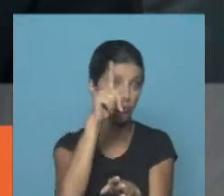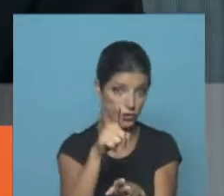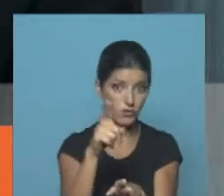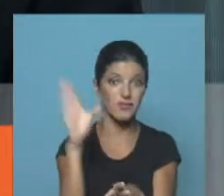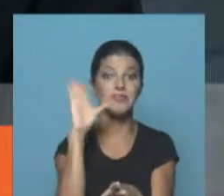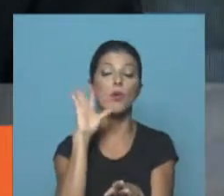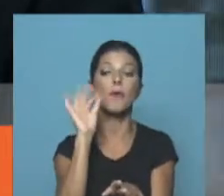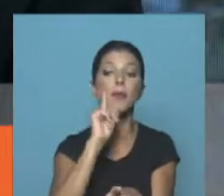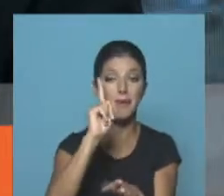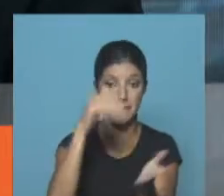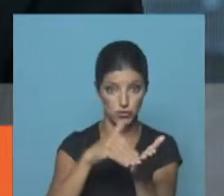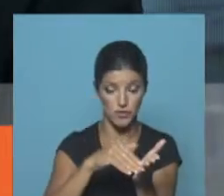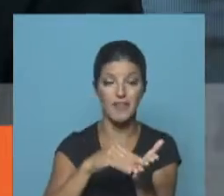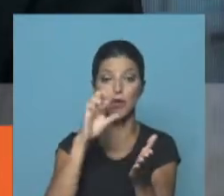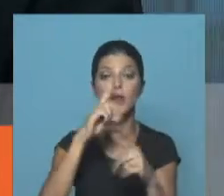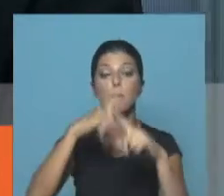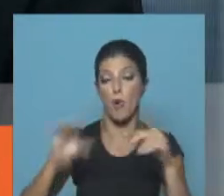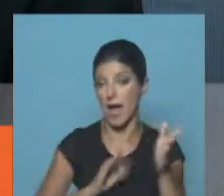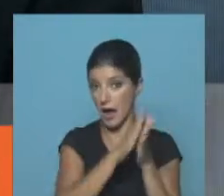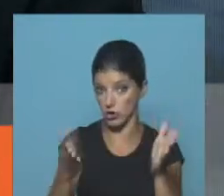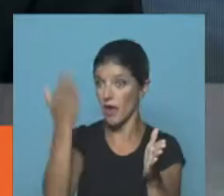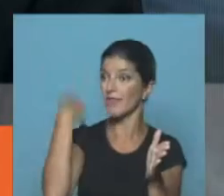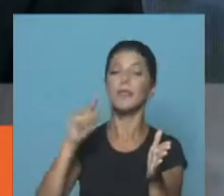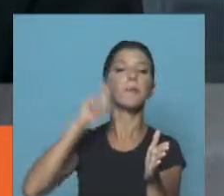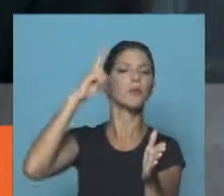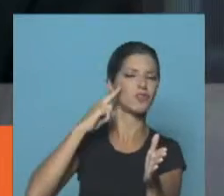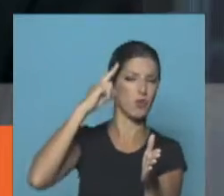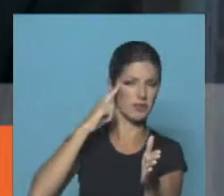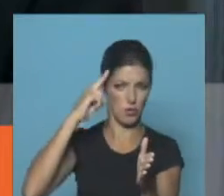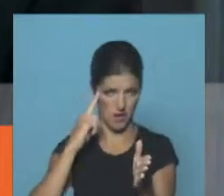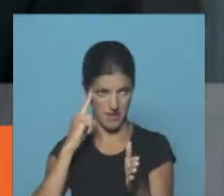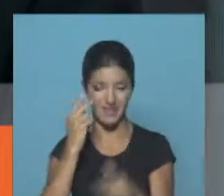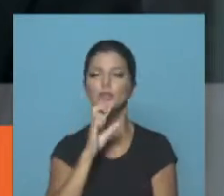dólares al año desde 1999. Y Trump es un hombre de negocios.